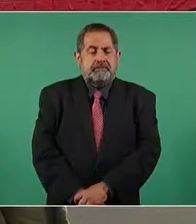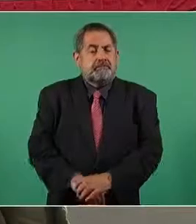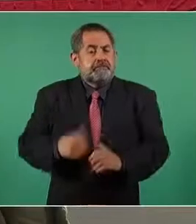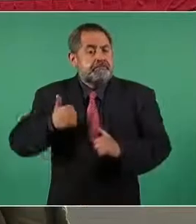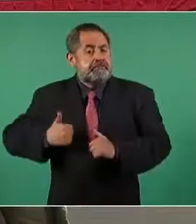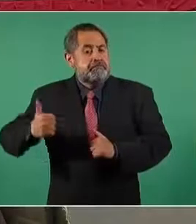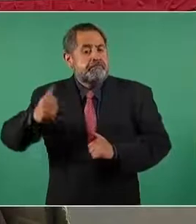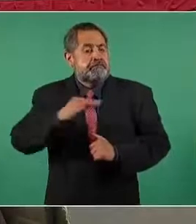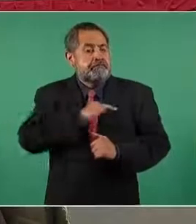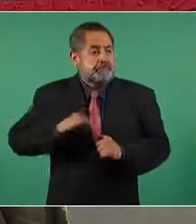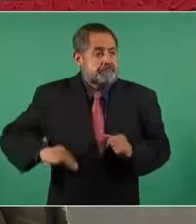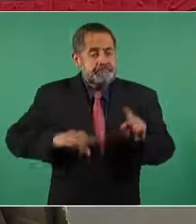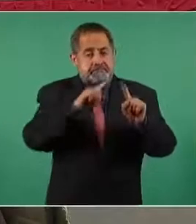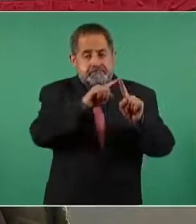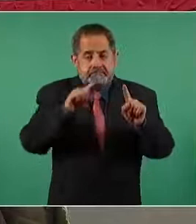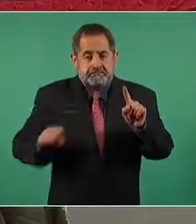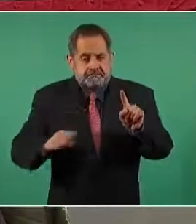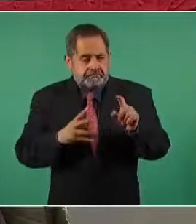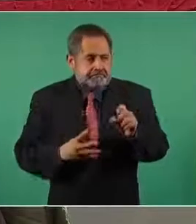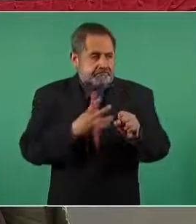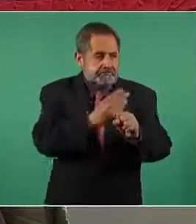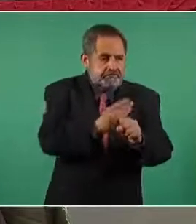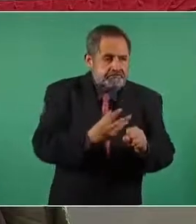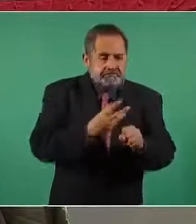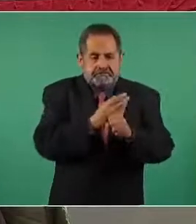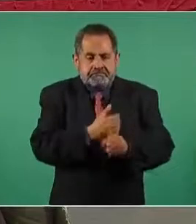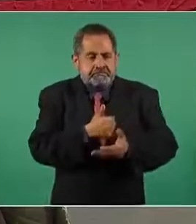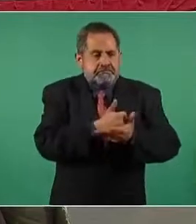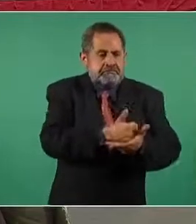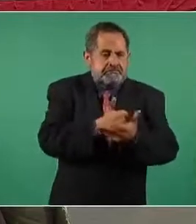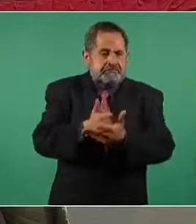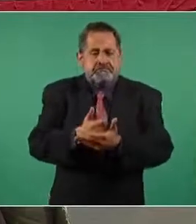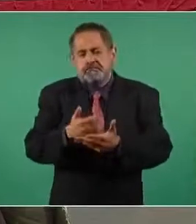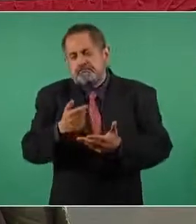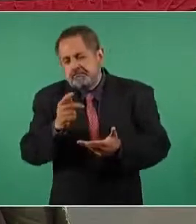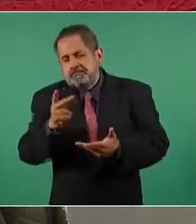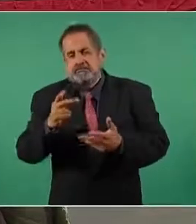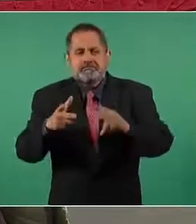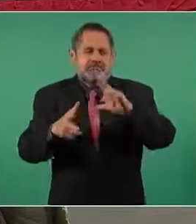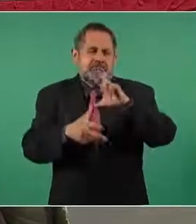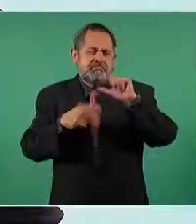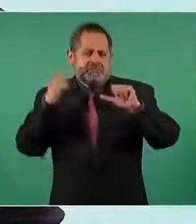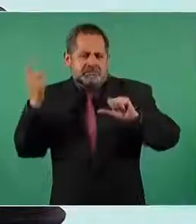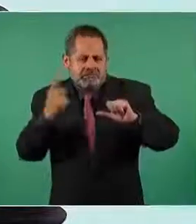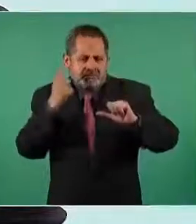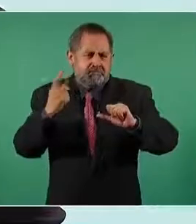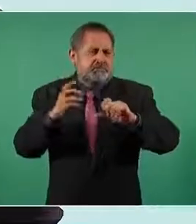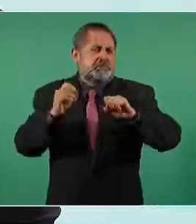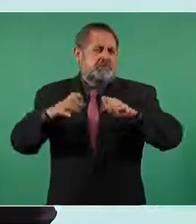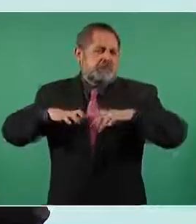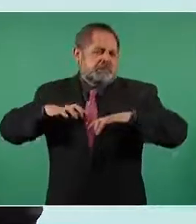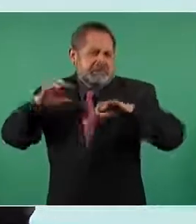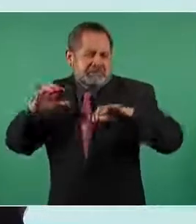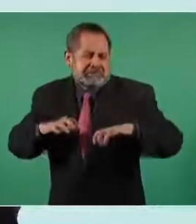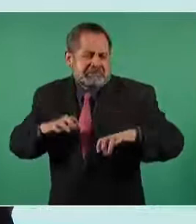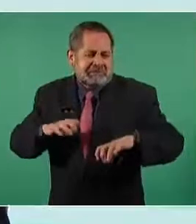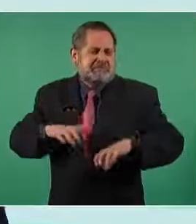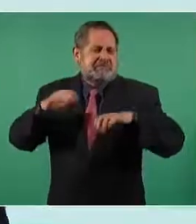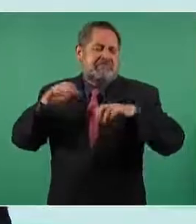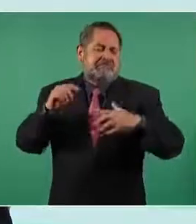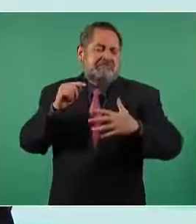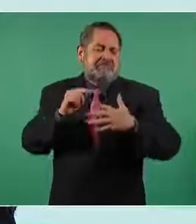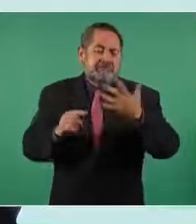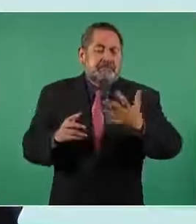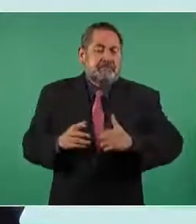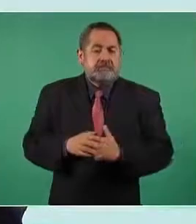el paso de estos huracanes o afectados por alguna tormenta tropical. En lo que respecta